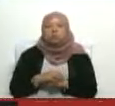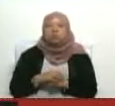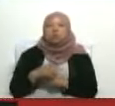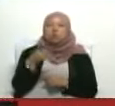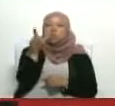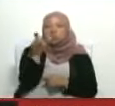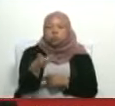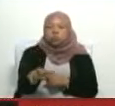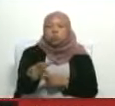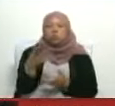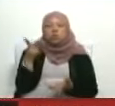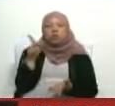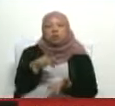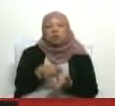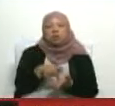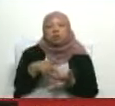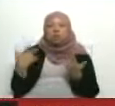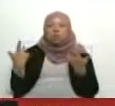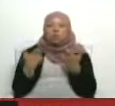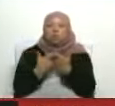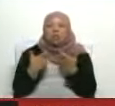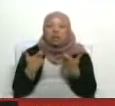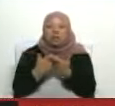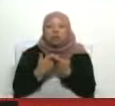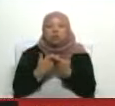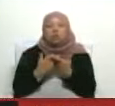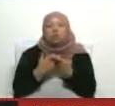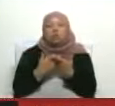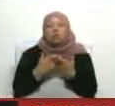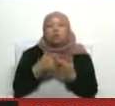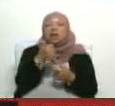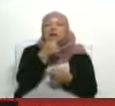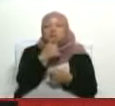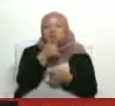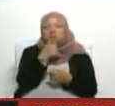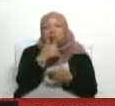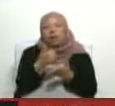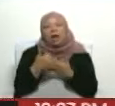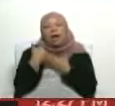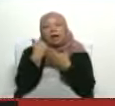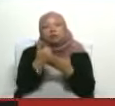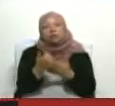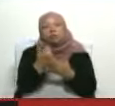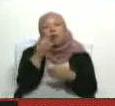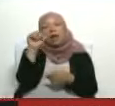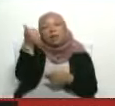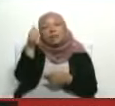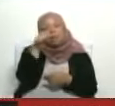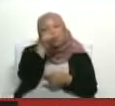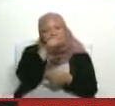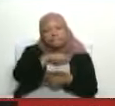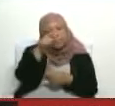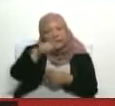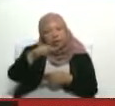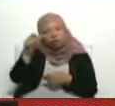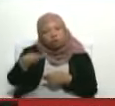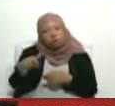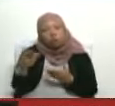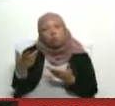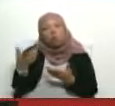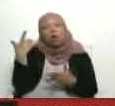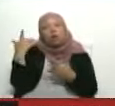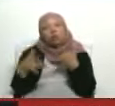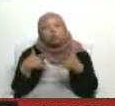Guayparo Guerrero López, quien con la ayuda de otras 10 personas